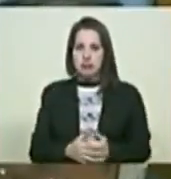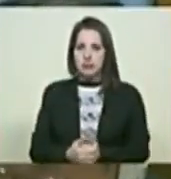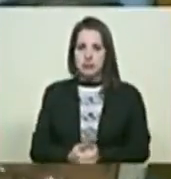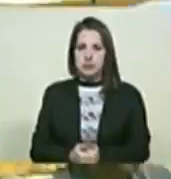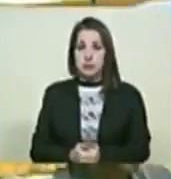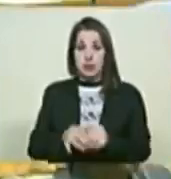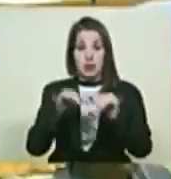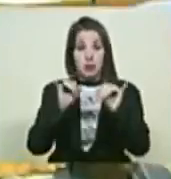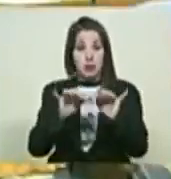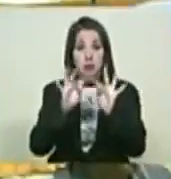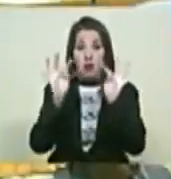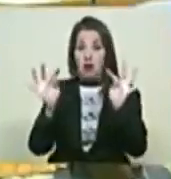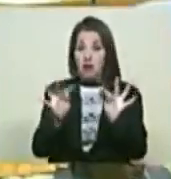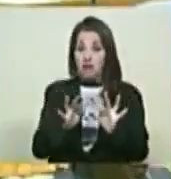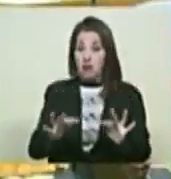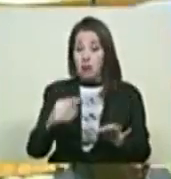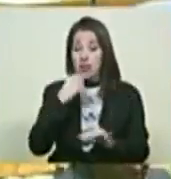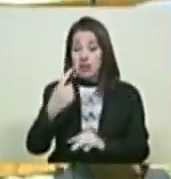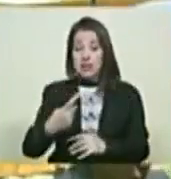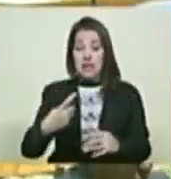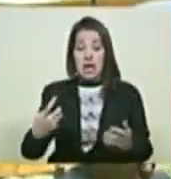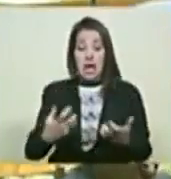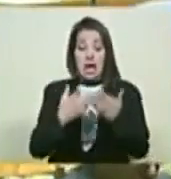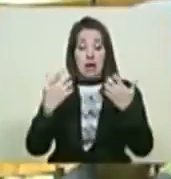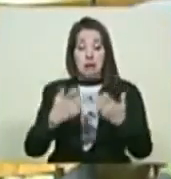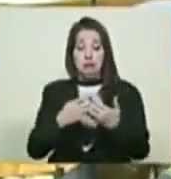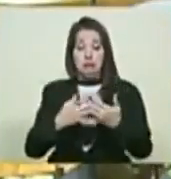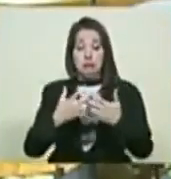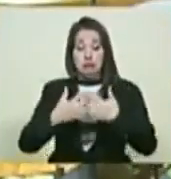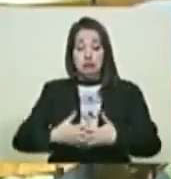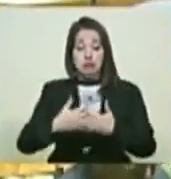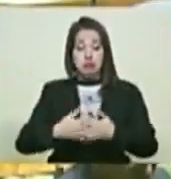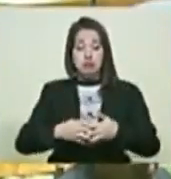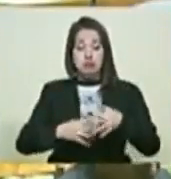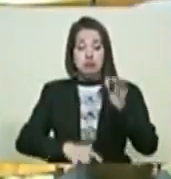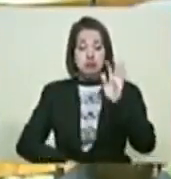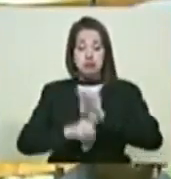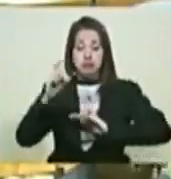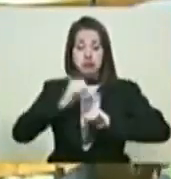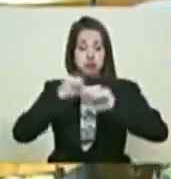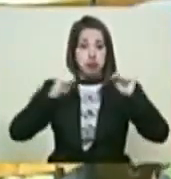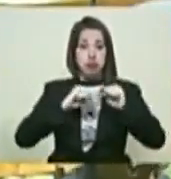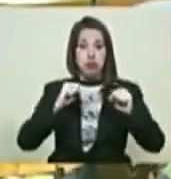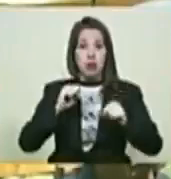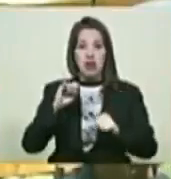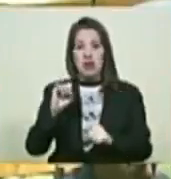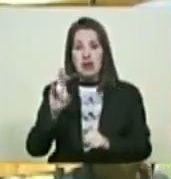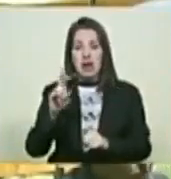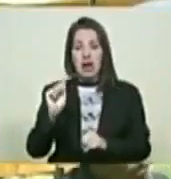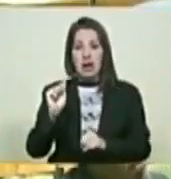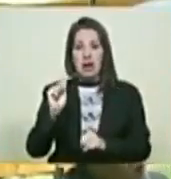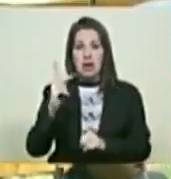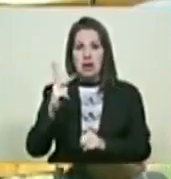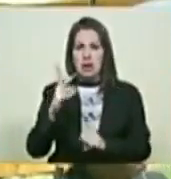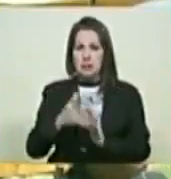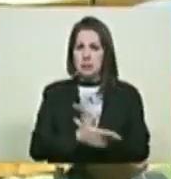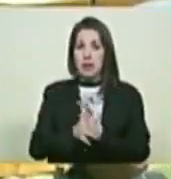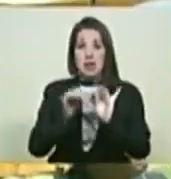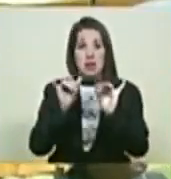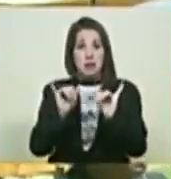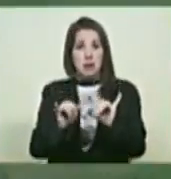Es el mismo esquema de las armas de destrucción masiva de Irak. Es el mismo